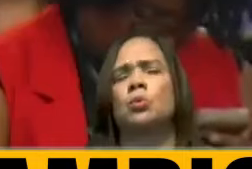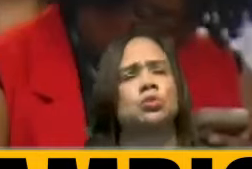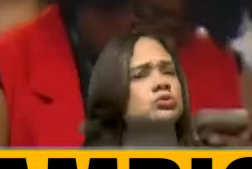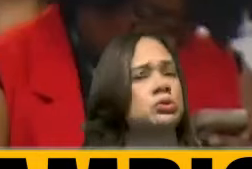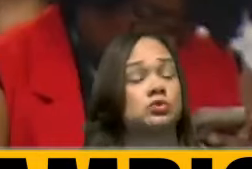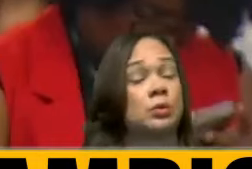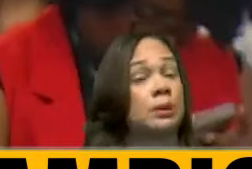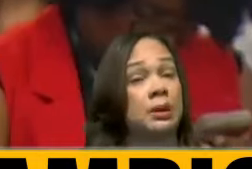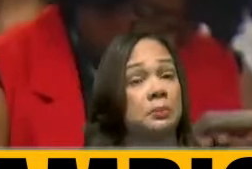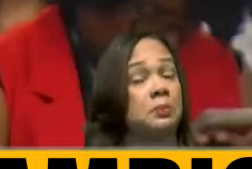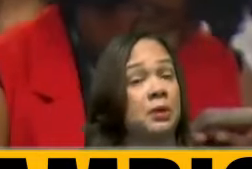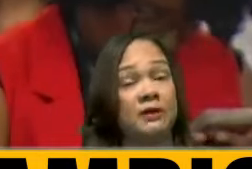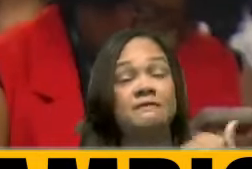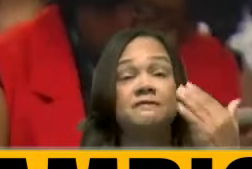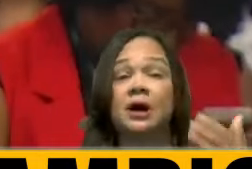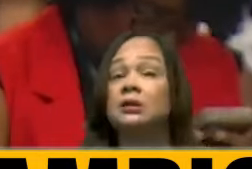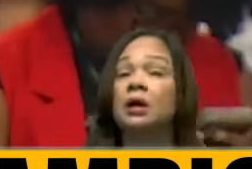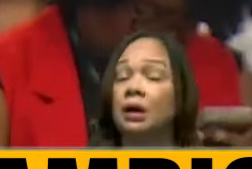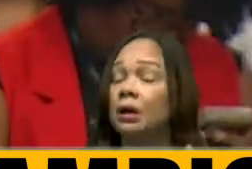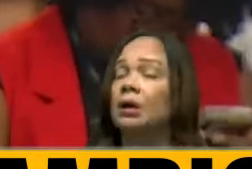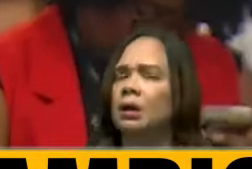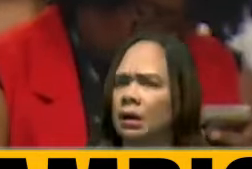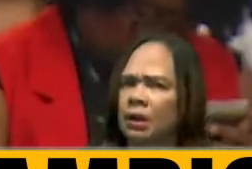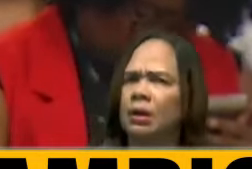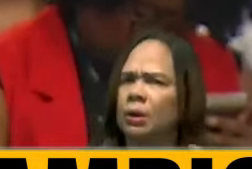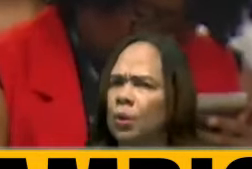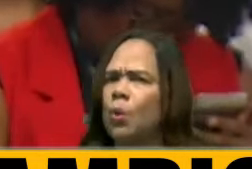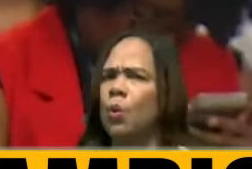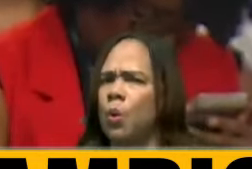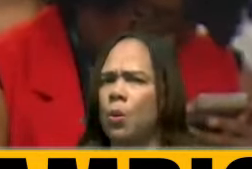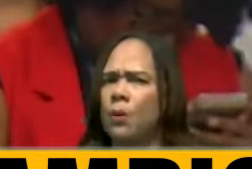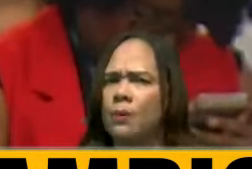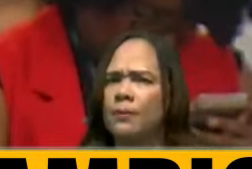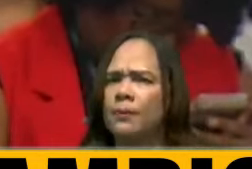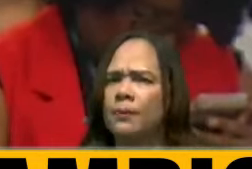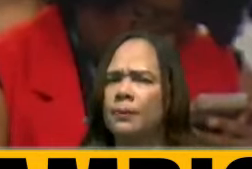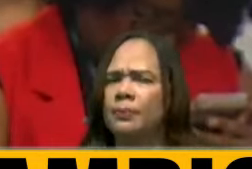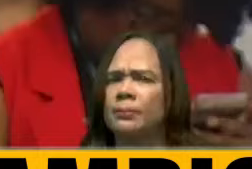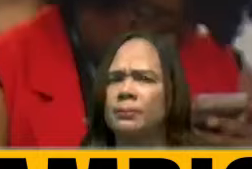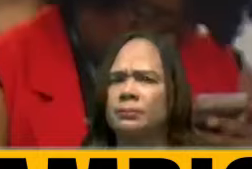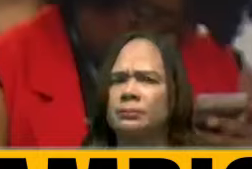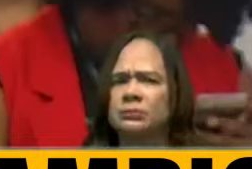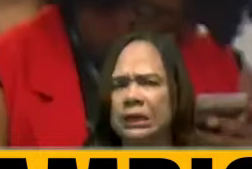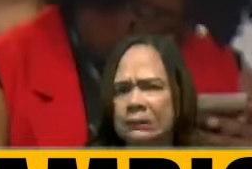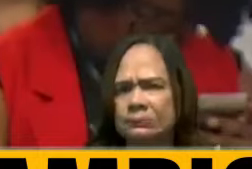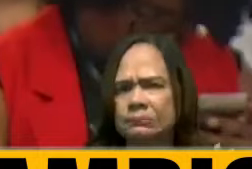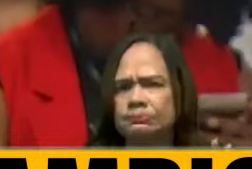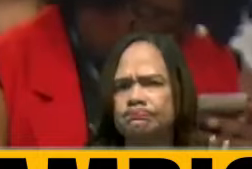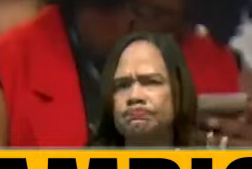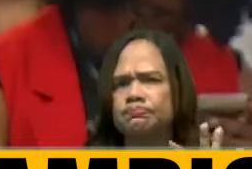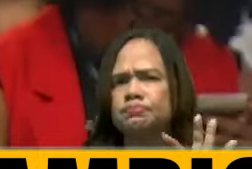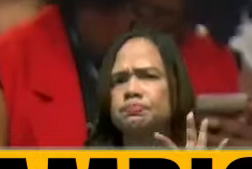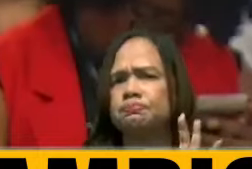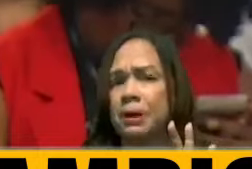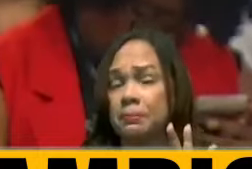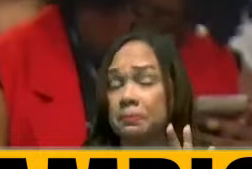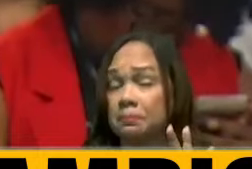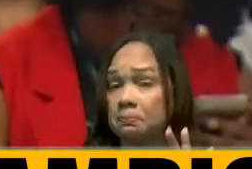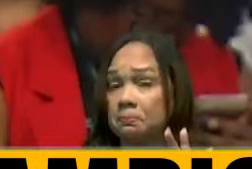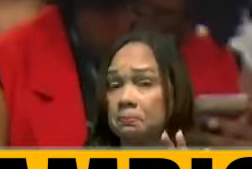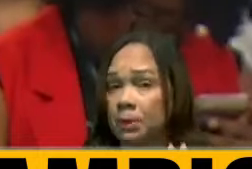tema falta lo otro Entonces es Cómo está qué link hace esto y si esto